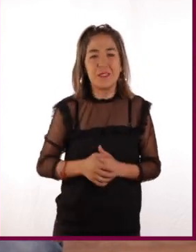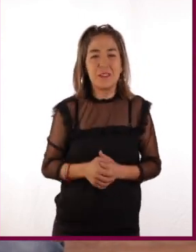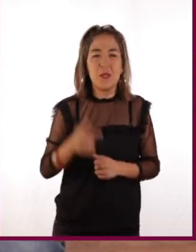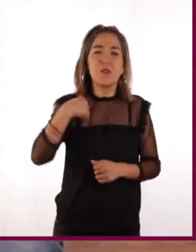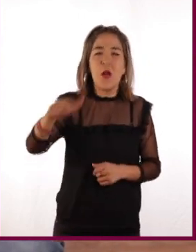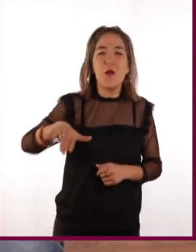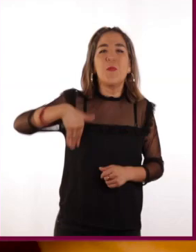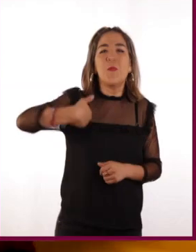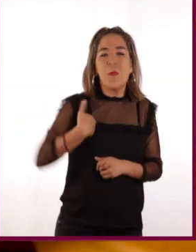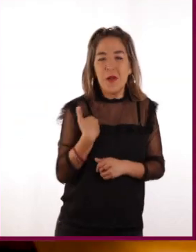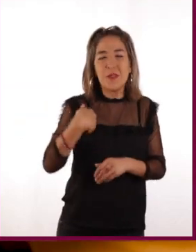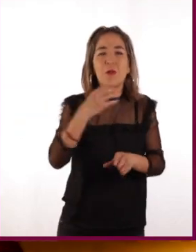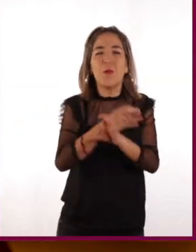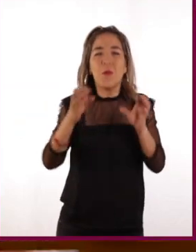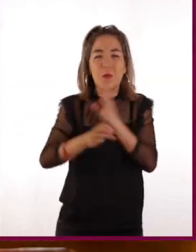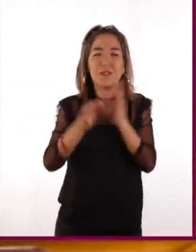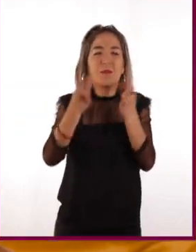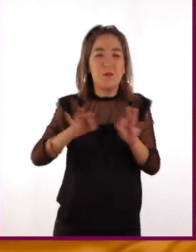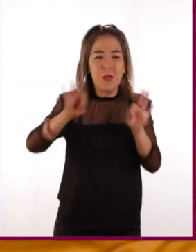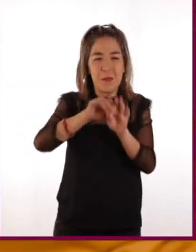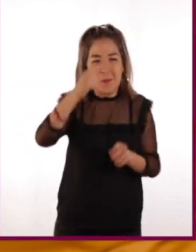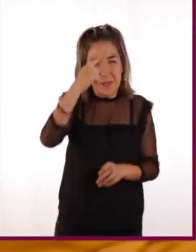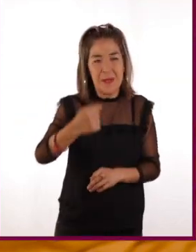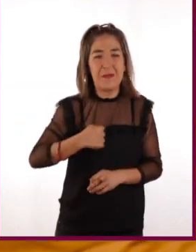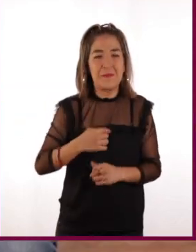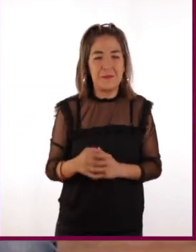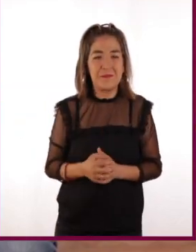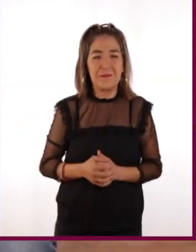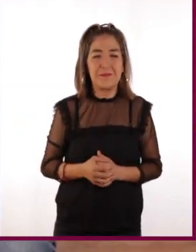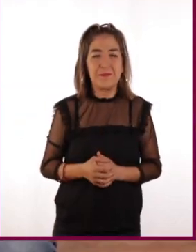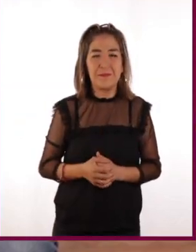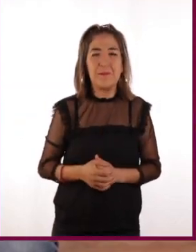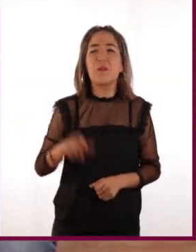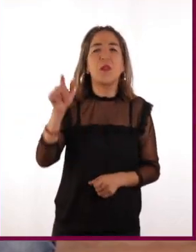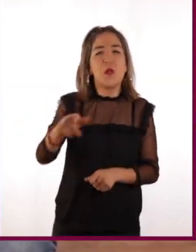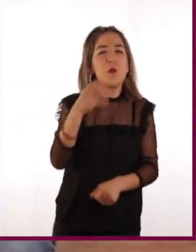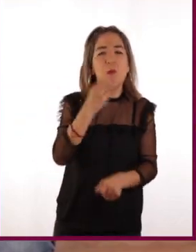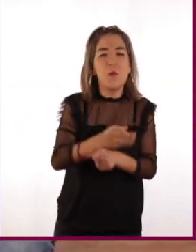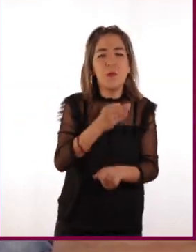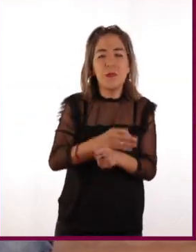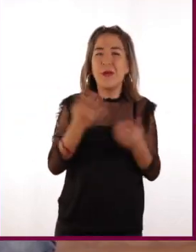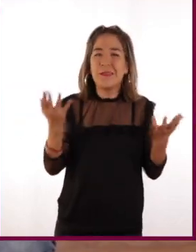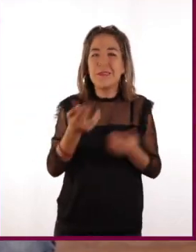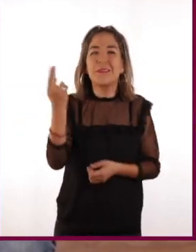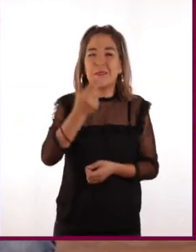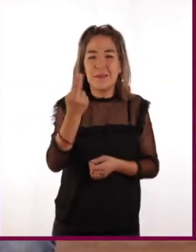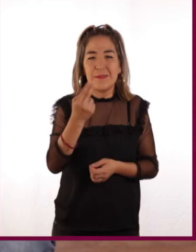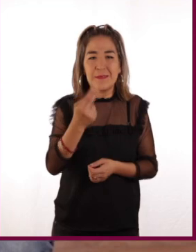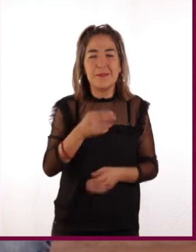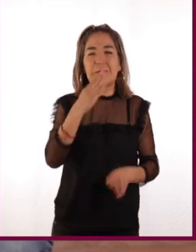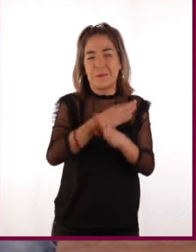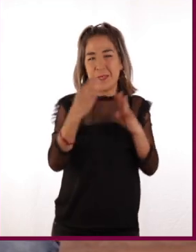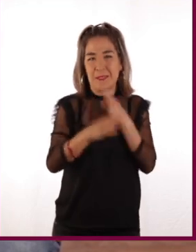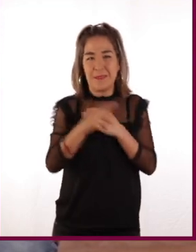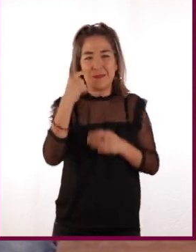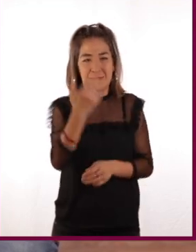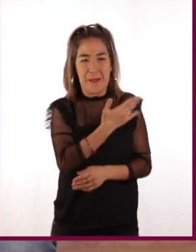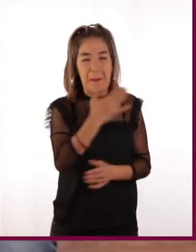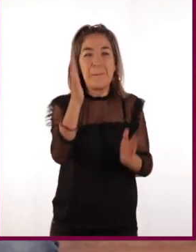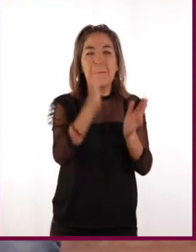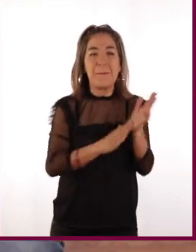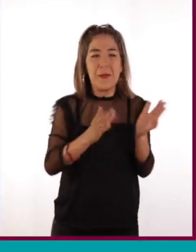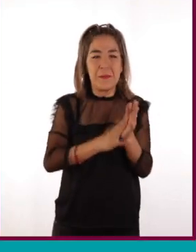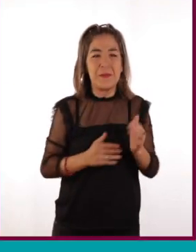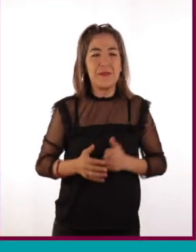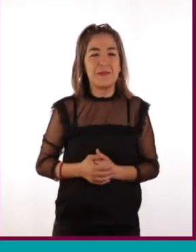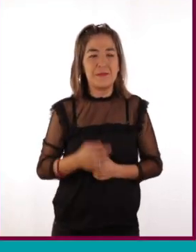ya ocuparla para guardar aquí objetos así muy importantes para mí. Bueno, para hacer nuestras intervenciones necesitaremos el siguiente